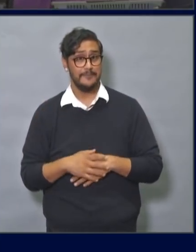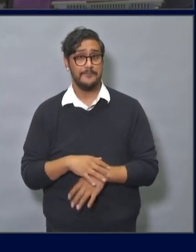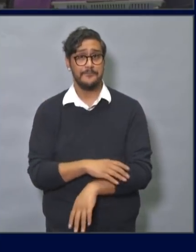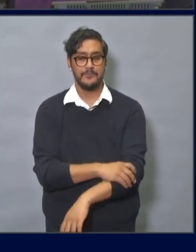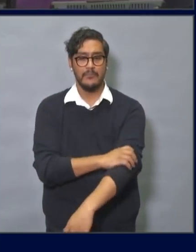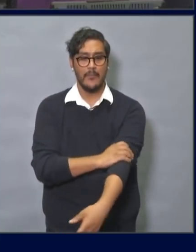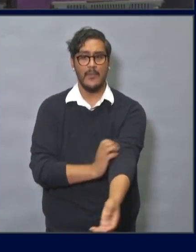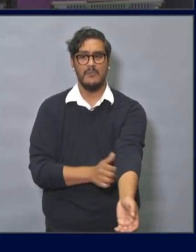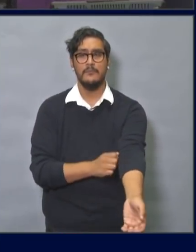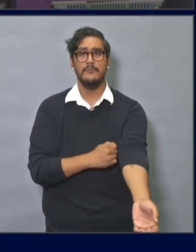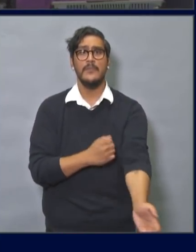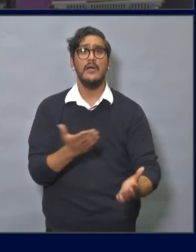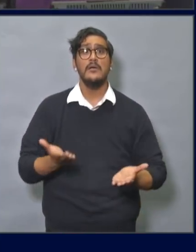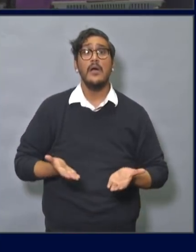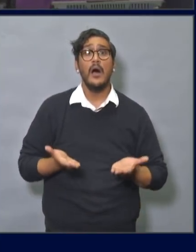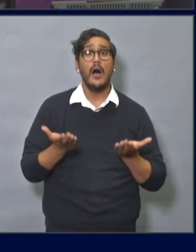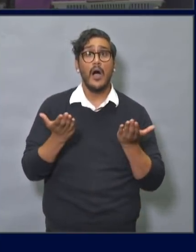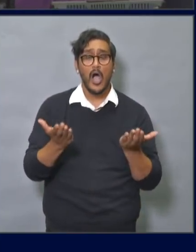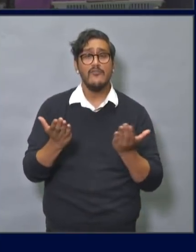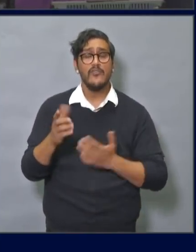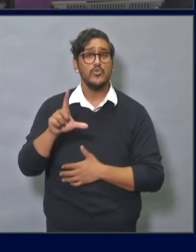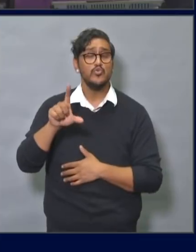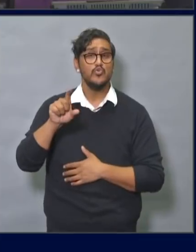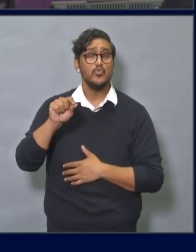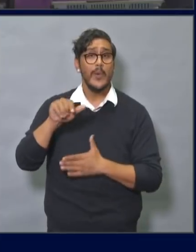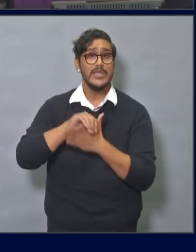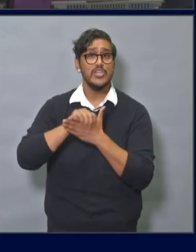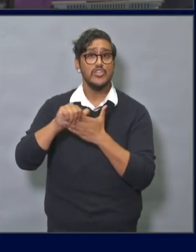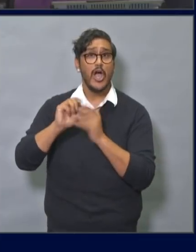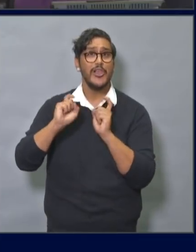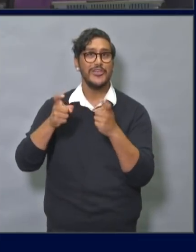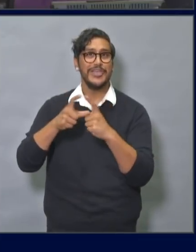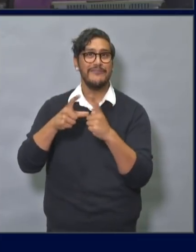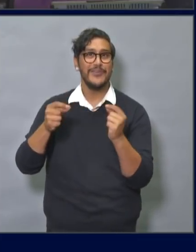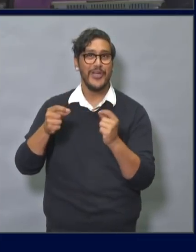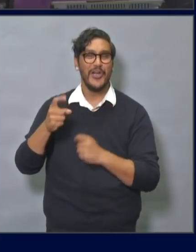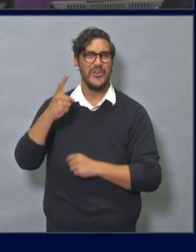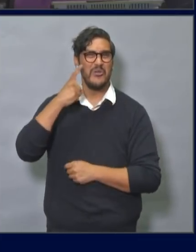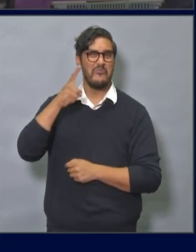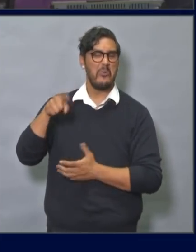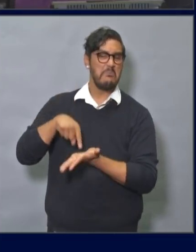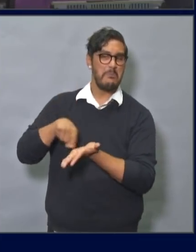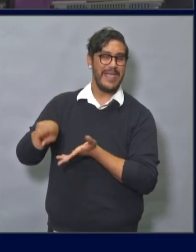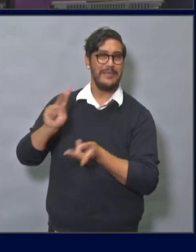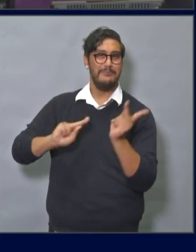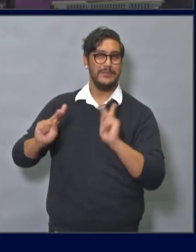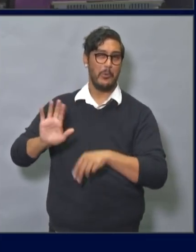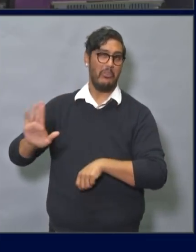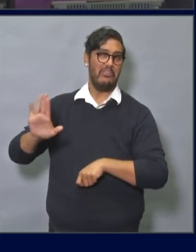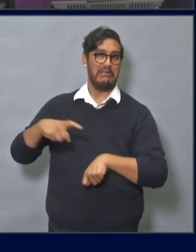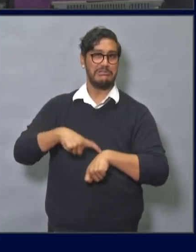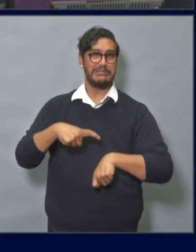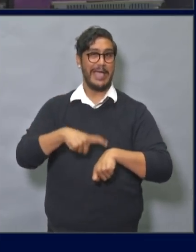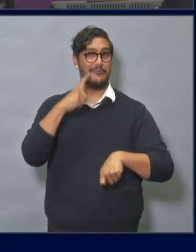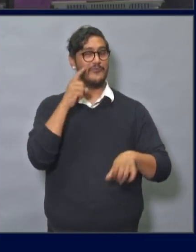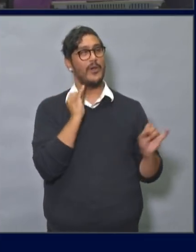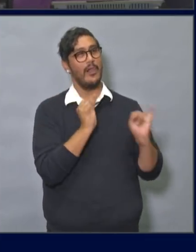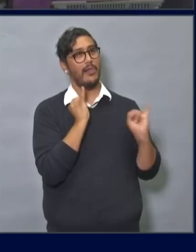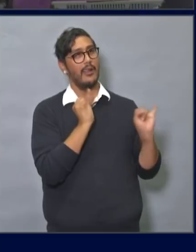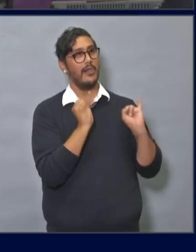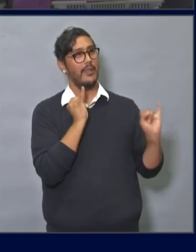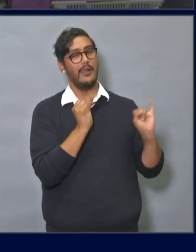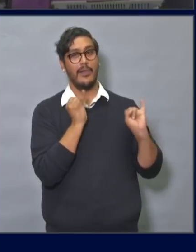ofrecer una tarjeta de regalo de $20 para compensar a las personas por su tiempo al proporcionar la